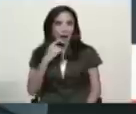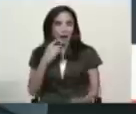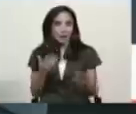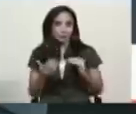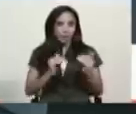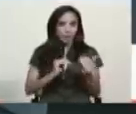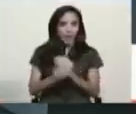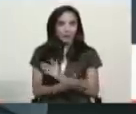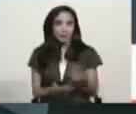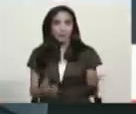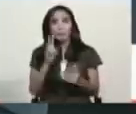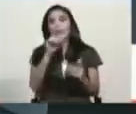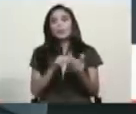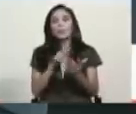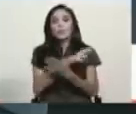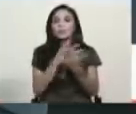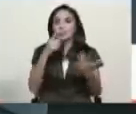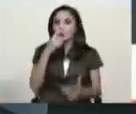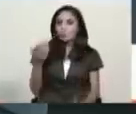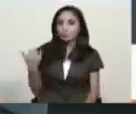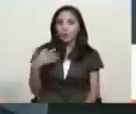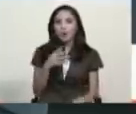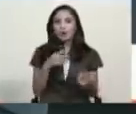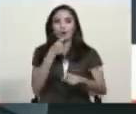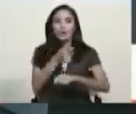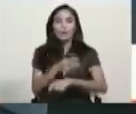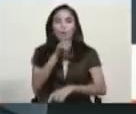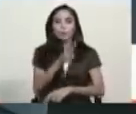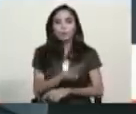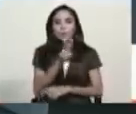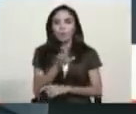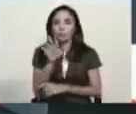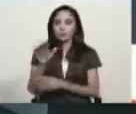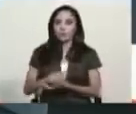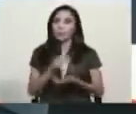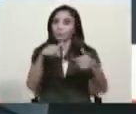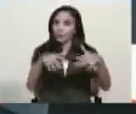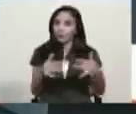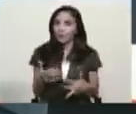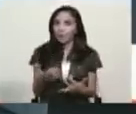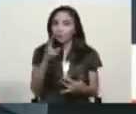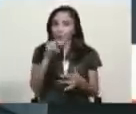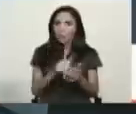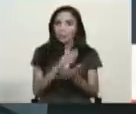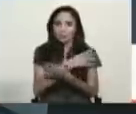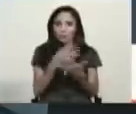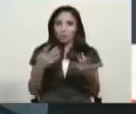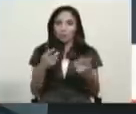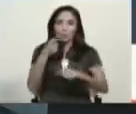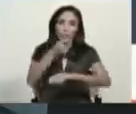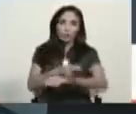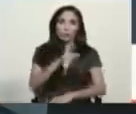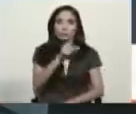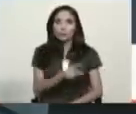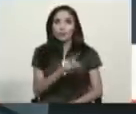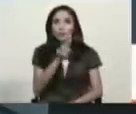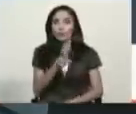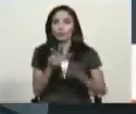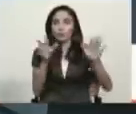En el 2018 graduamos 225 y este año estamos graduando en esta corte